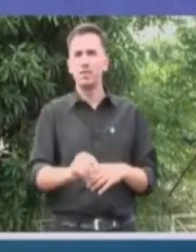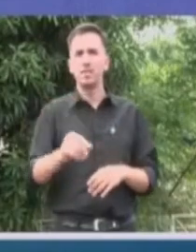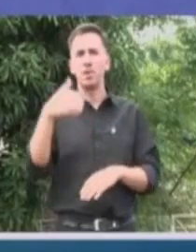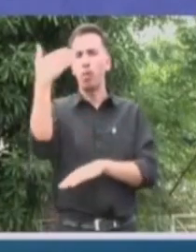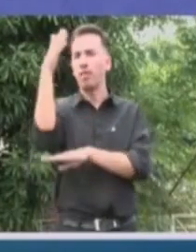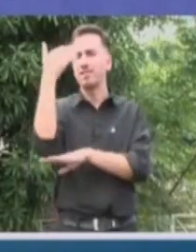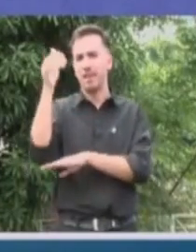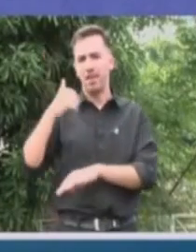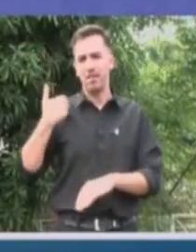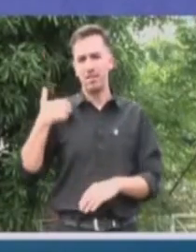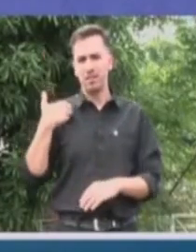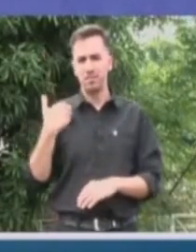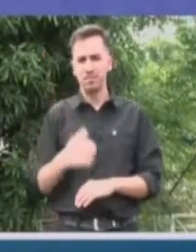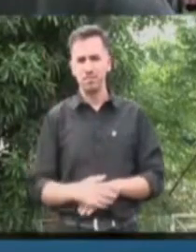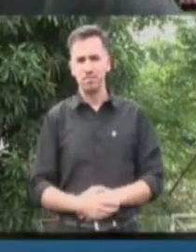nacional.